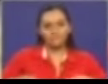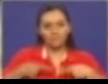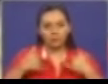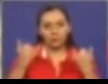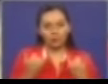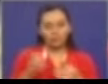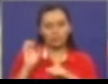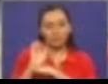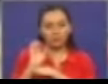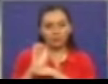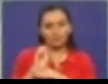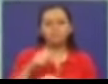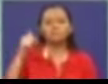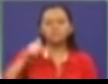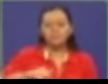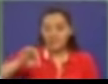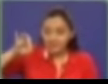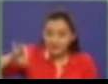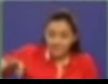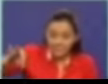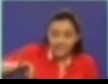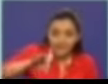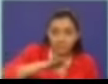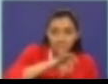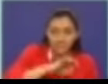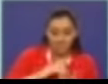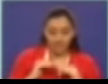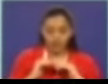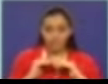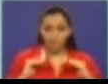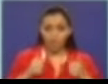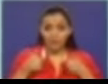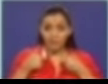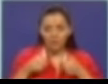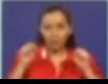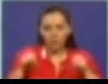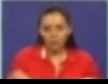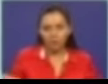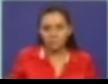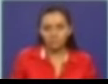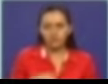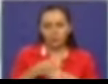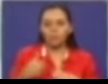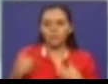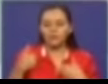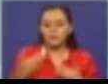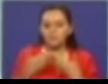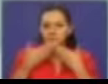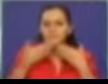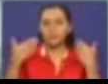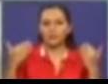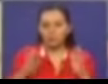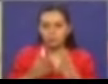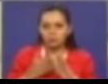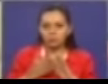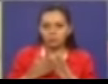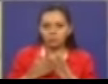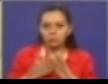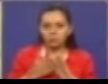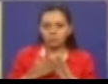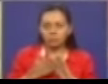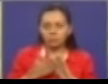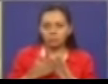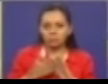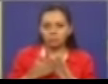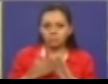país, porque esta semilla con categoría inicial aseguramos que vamos a tener mejoramiento y vamos a tener